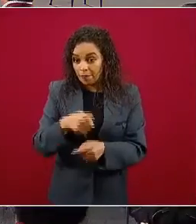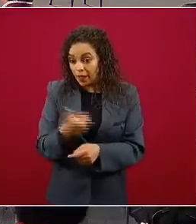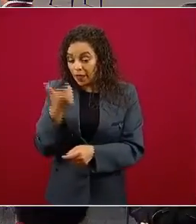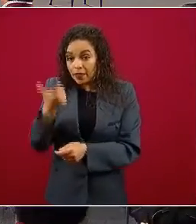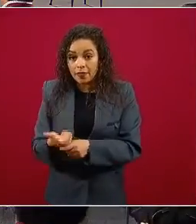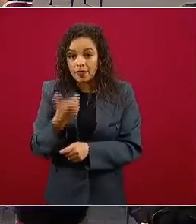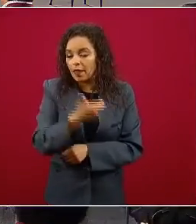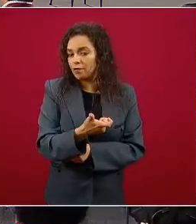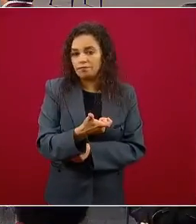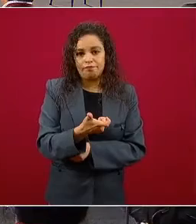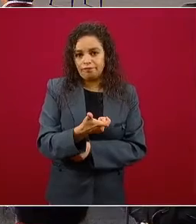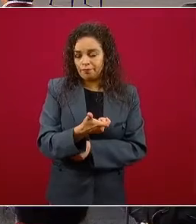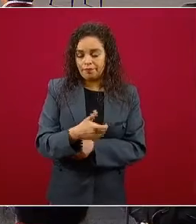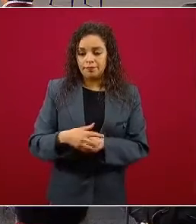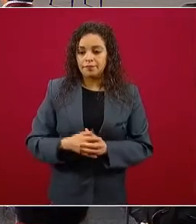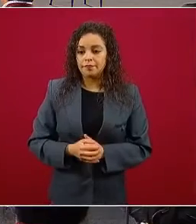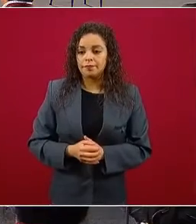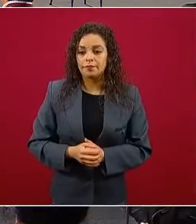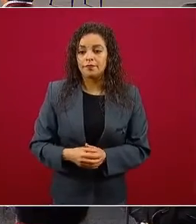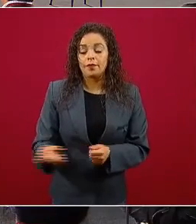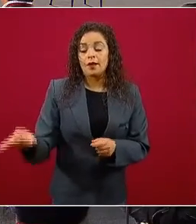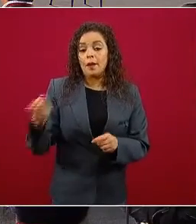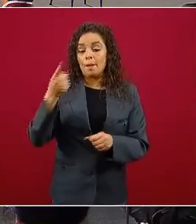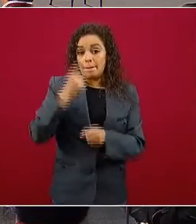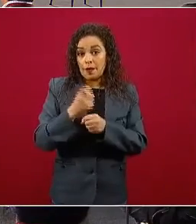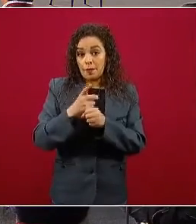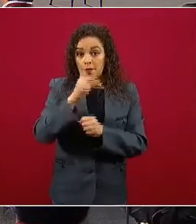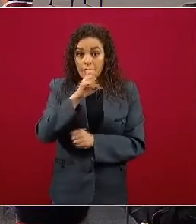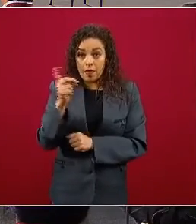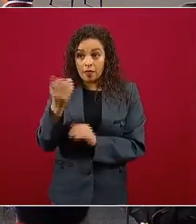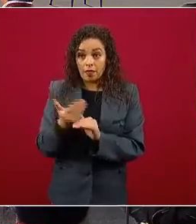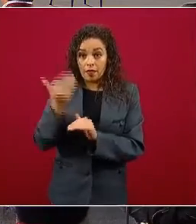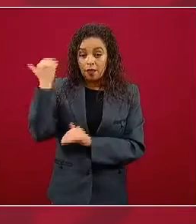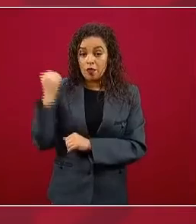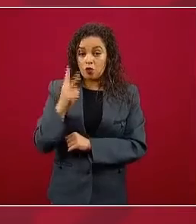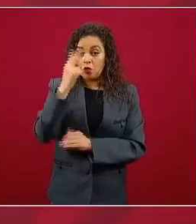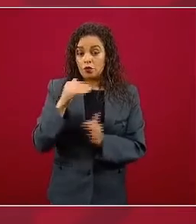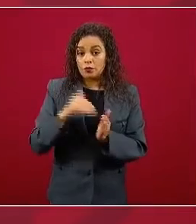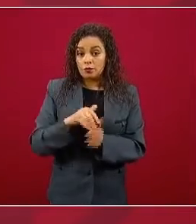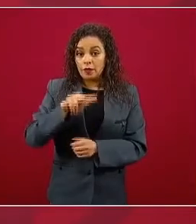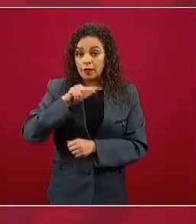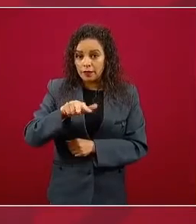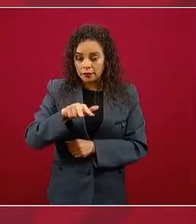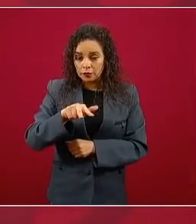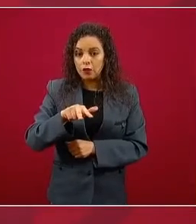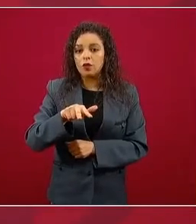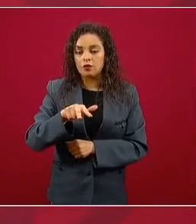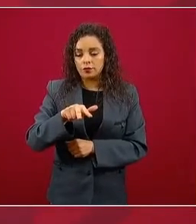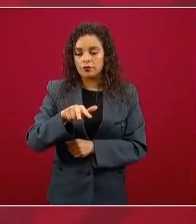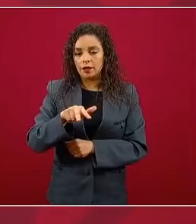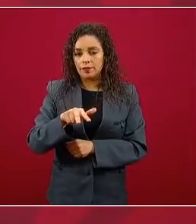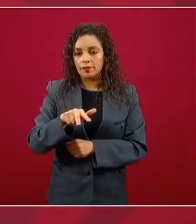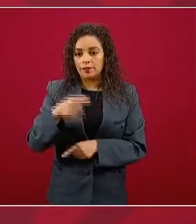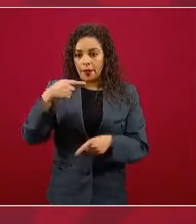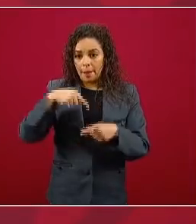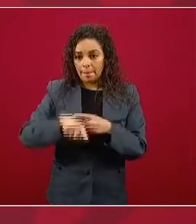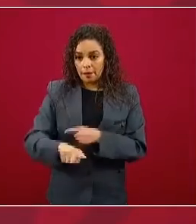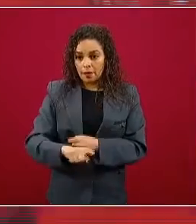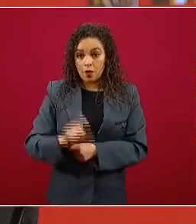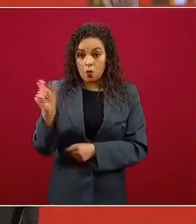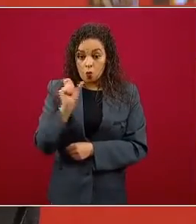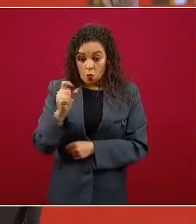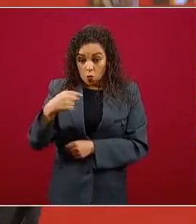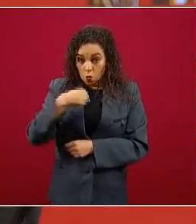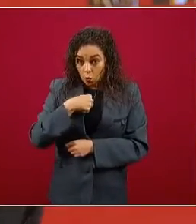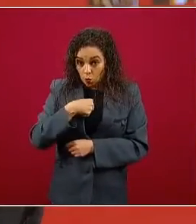hemos hecho desde el 1 de diciembre del 2018, fue, aunque no es una atribución que